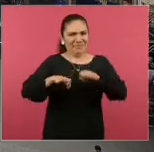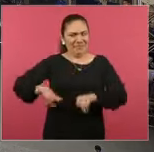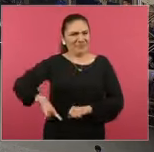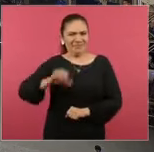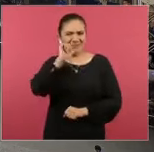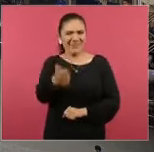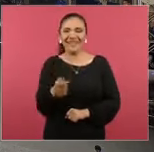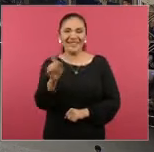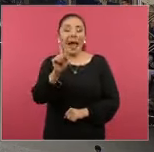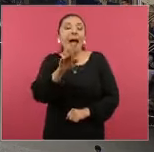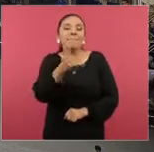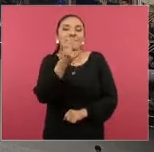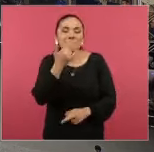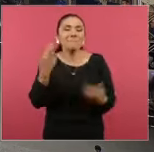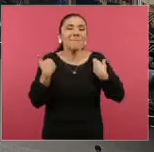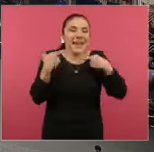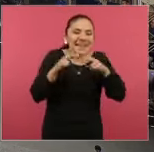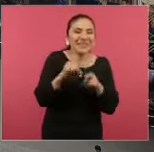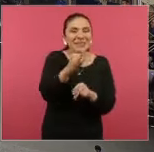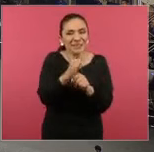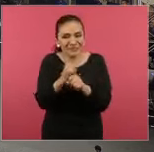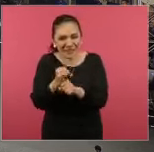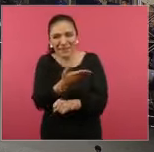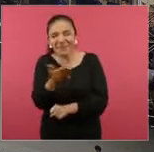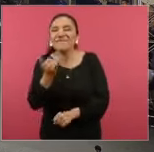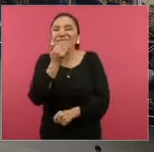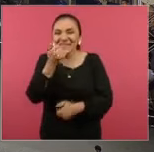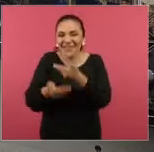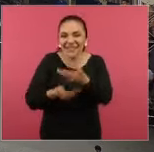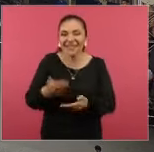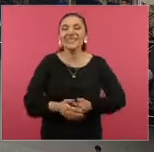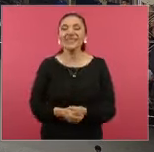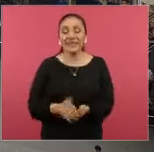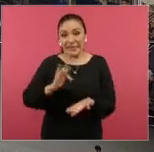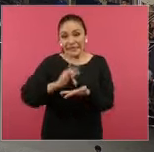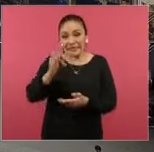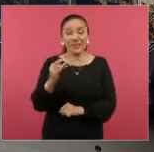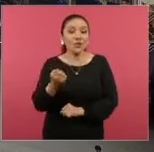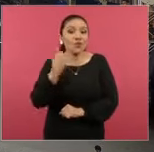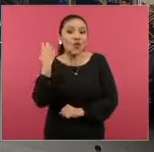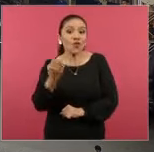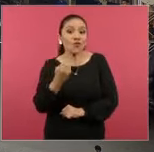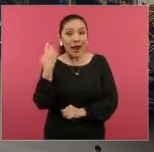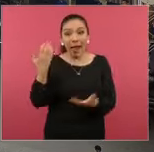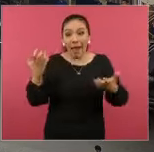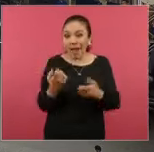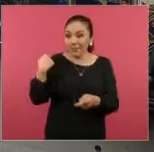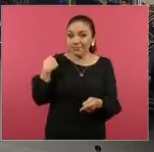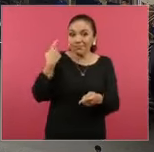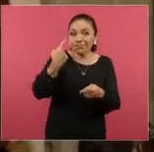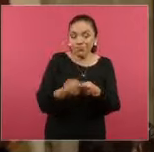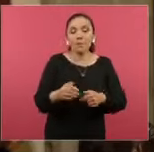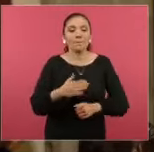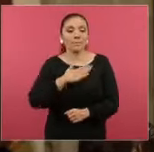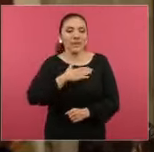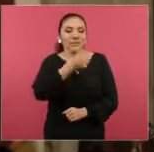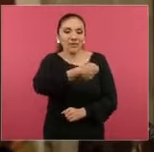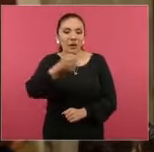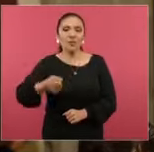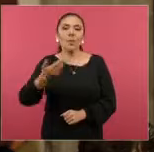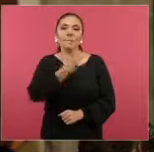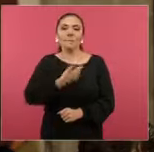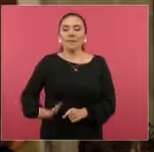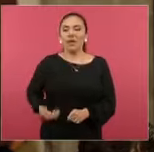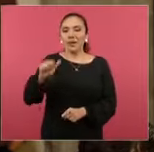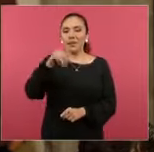única. Investigadores. Una disculpa. No. Gracias por las conferencias de prensa que se realizaron. Saludamos al presidente Andrés Manuel